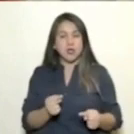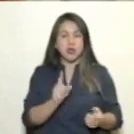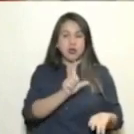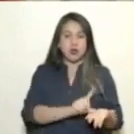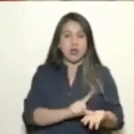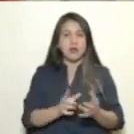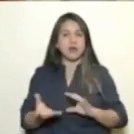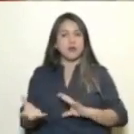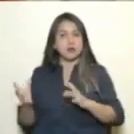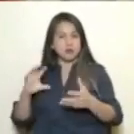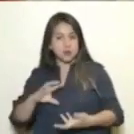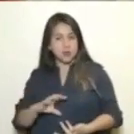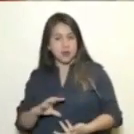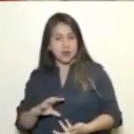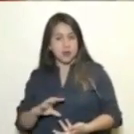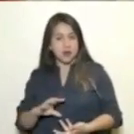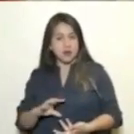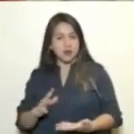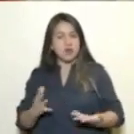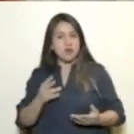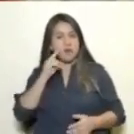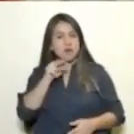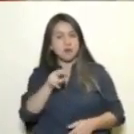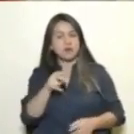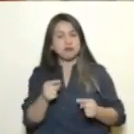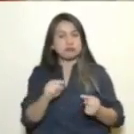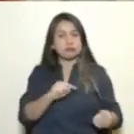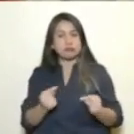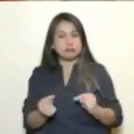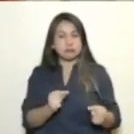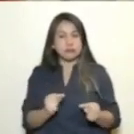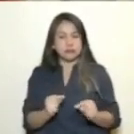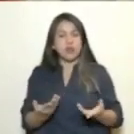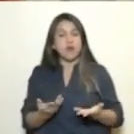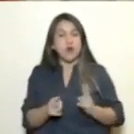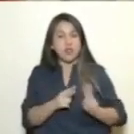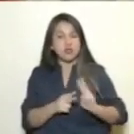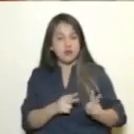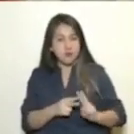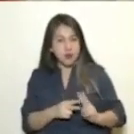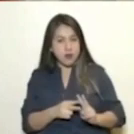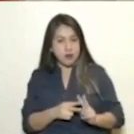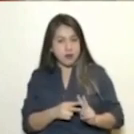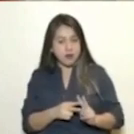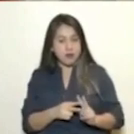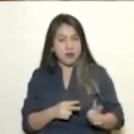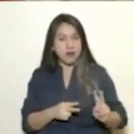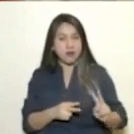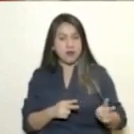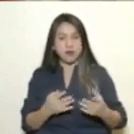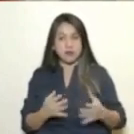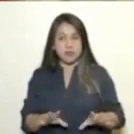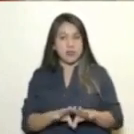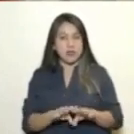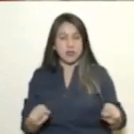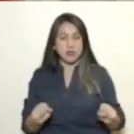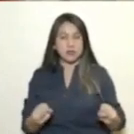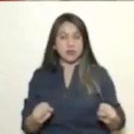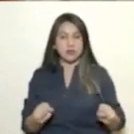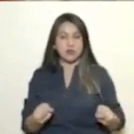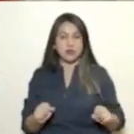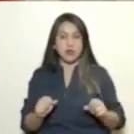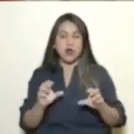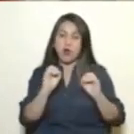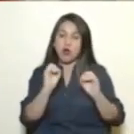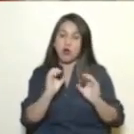lo global. ¿Cómo ve usted esa tensión y cómo se va a resolver o se podría resolver una vez pasada